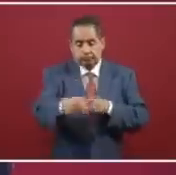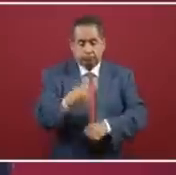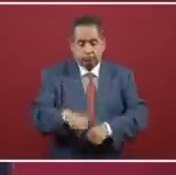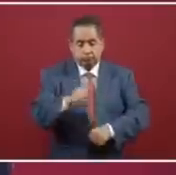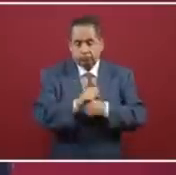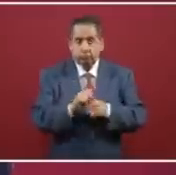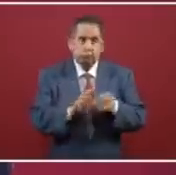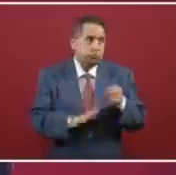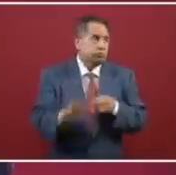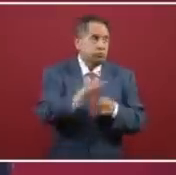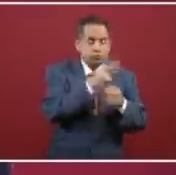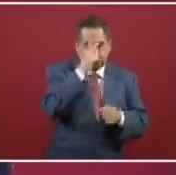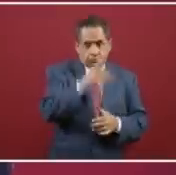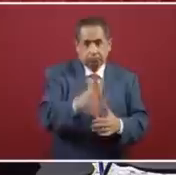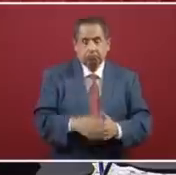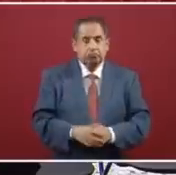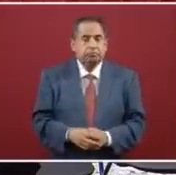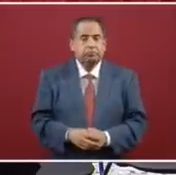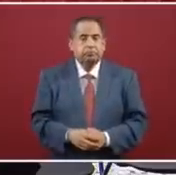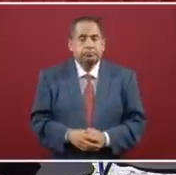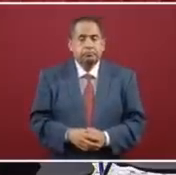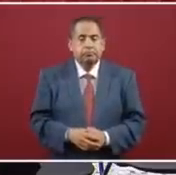semana en toda la república